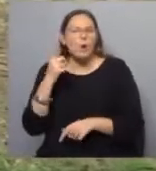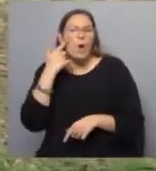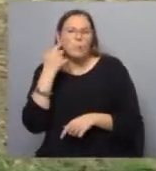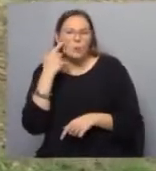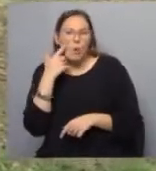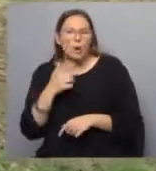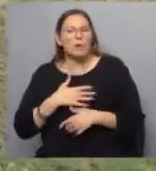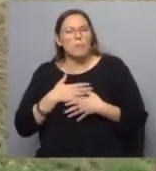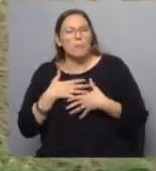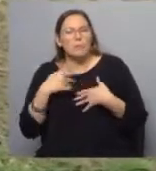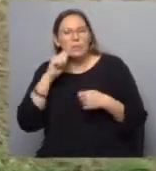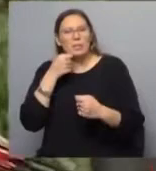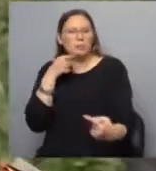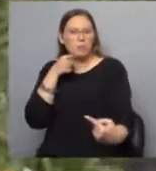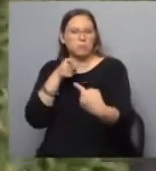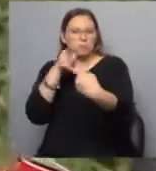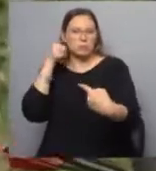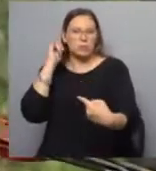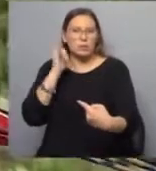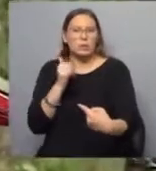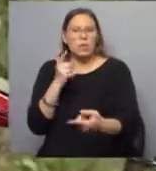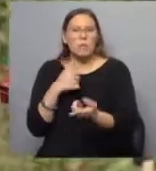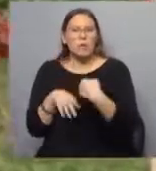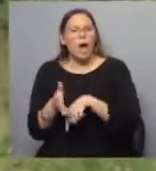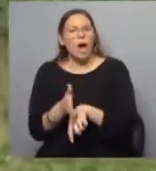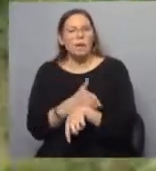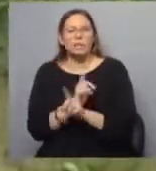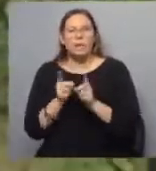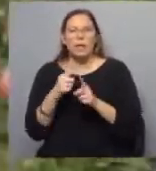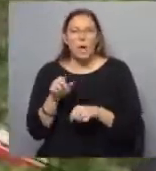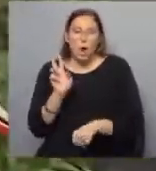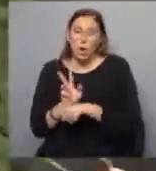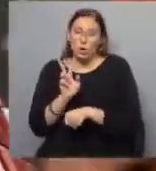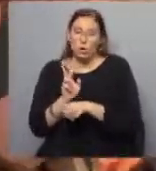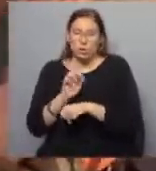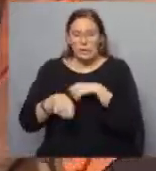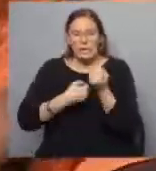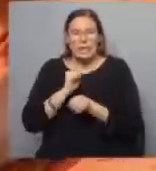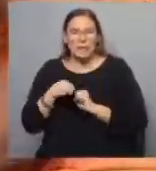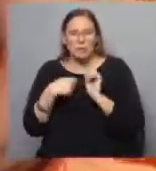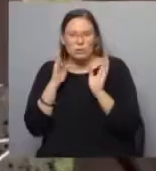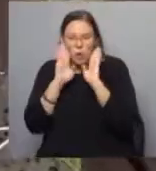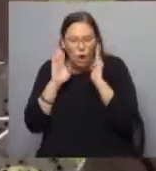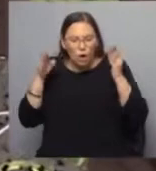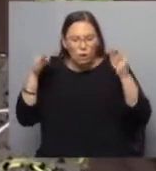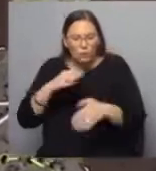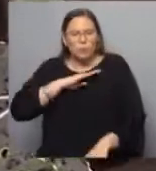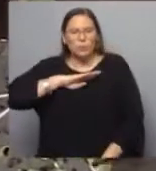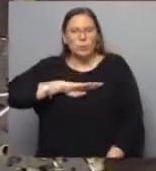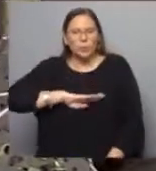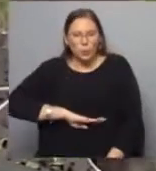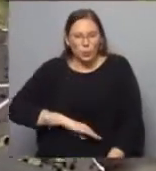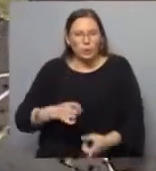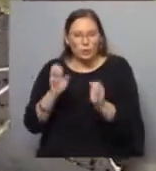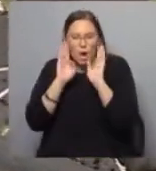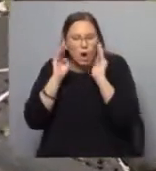Es muy placentero dar en el blanco, pero antes tenés que tratar de controlar la adrenalina, de concentrarte, de calmarte, porque necesita